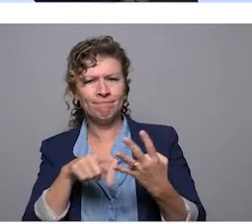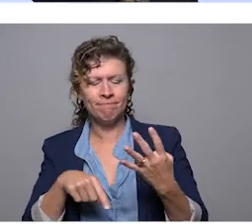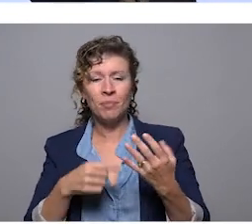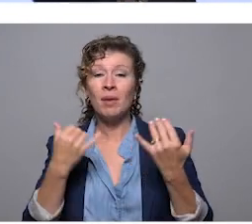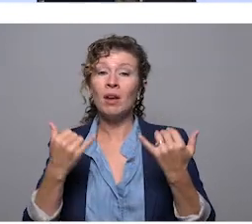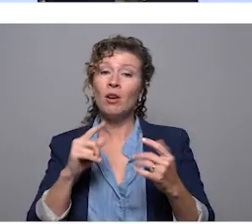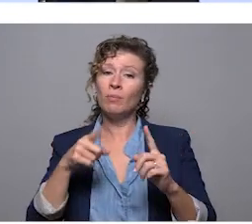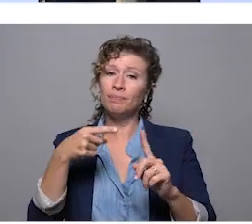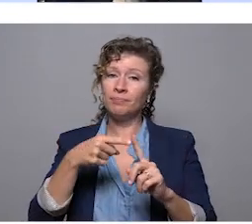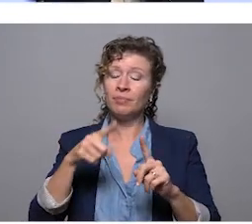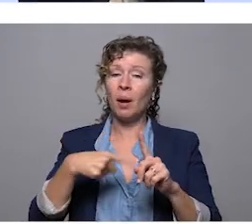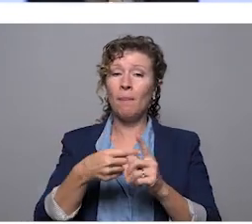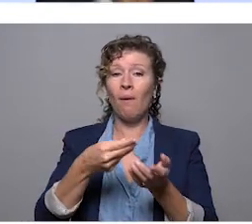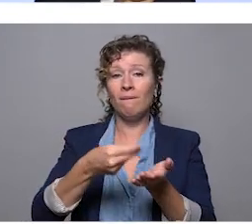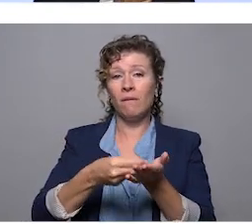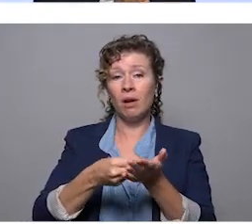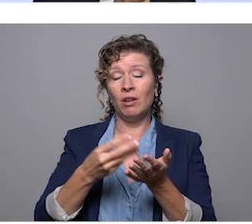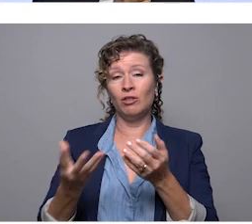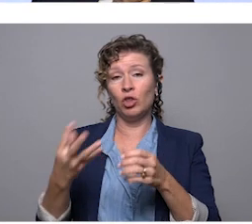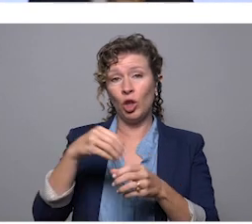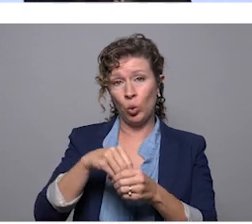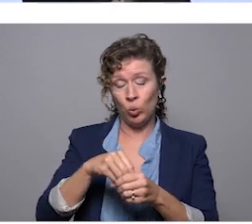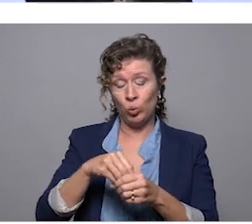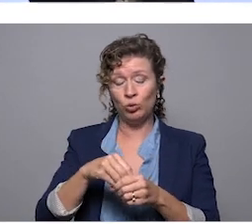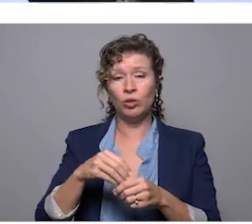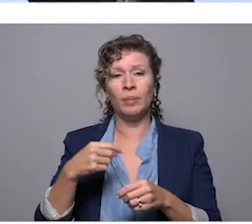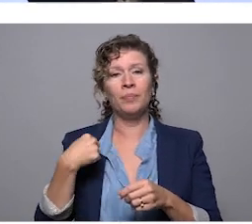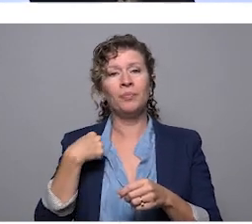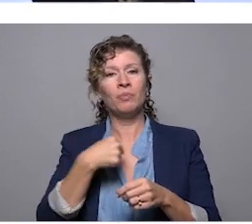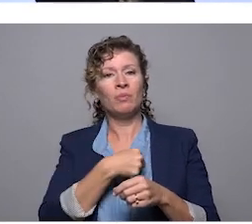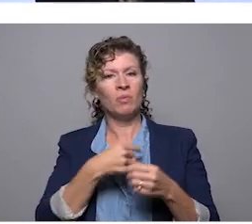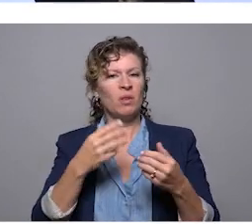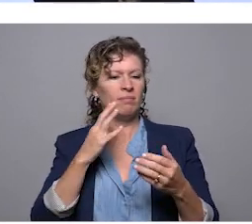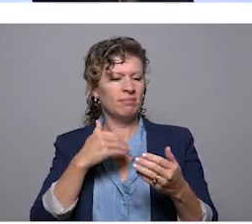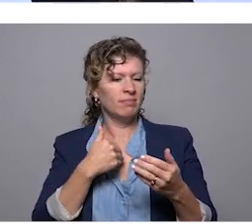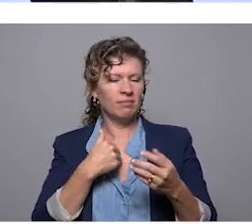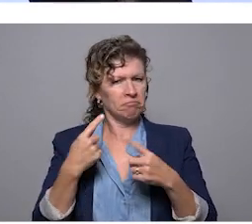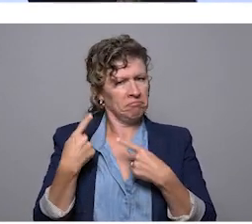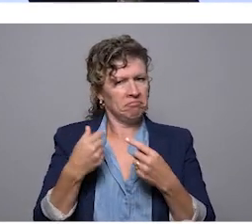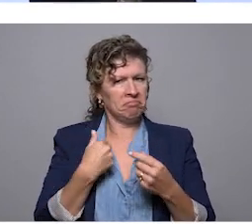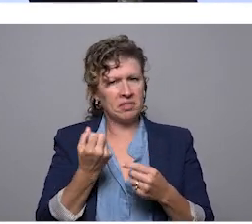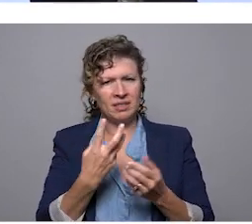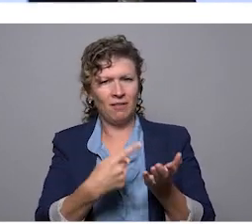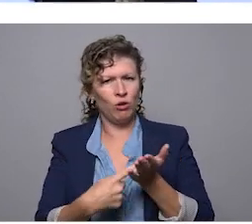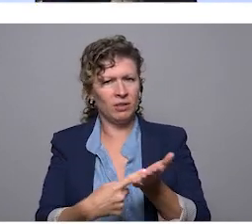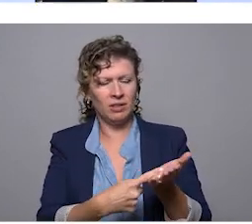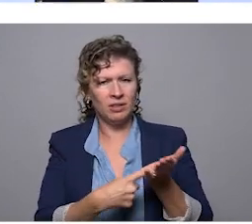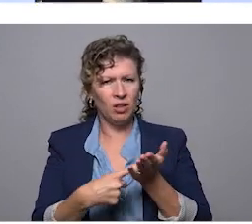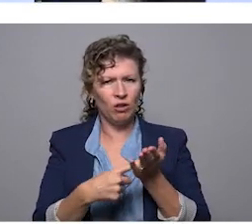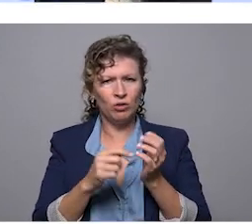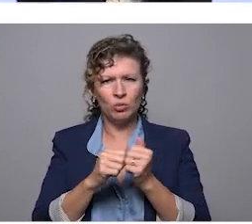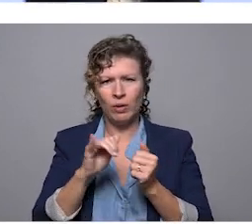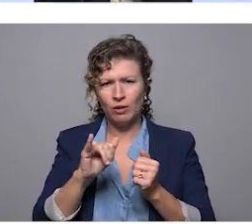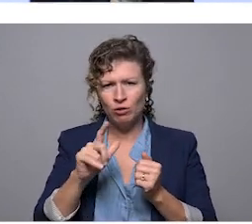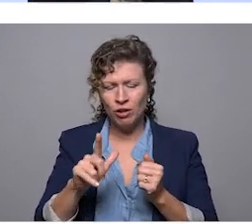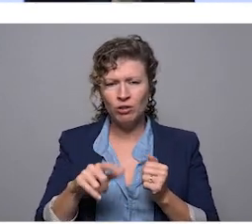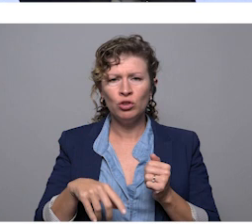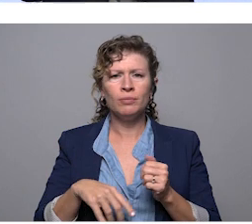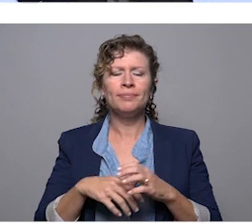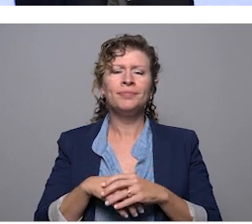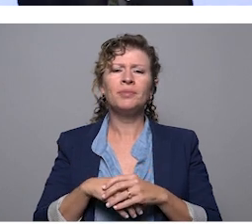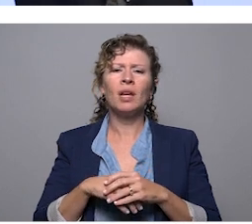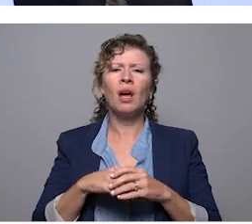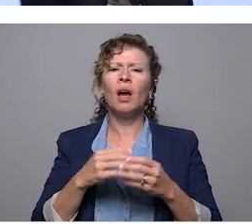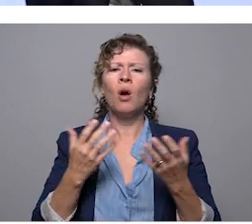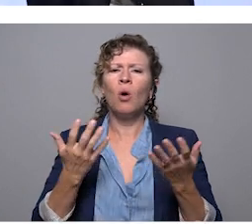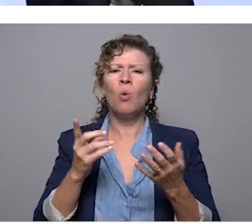diálogos con con con la comunidad interlayer sobre Qué se entiende como como inclusión financiera y otra cosa será la inclusión financiera